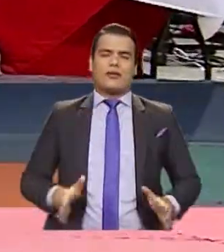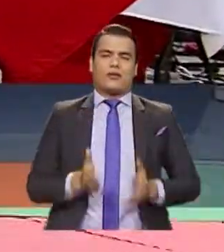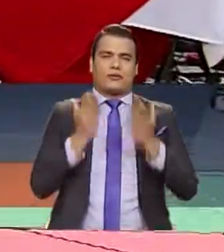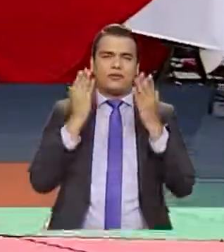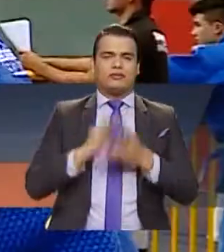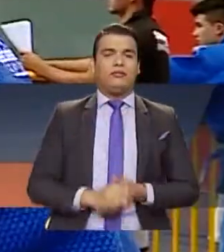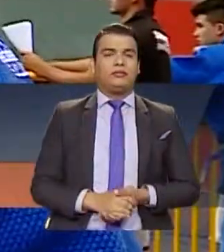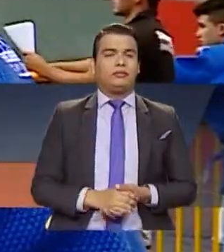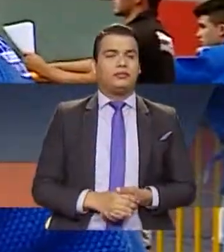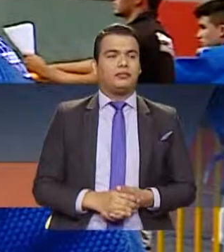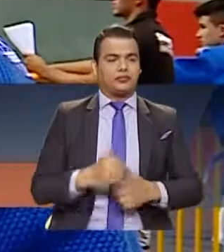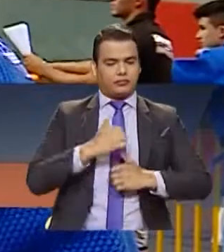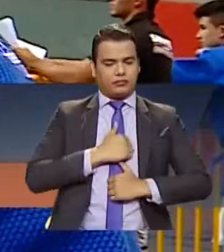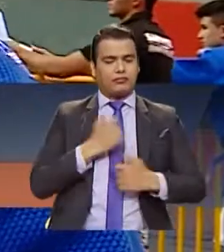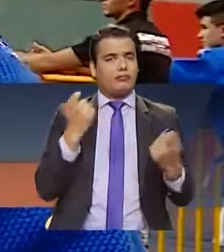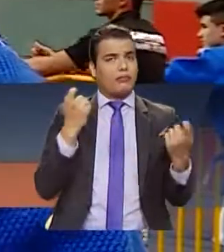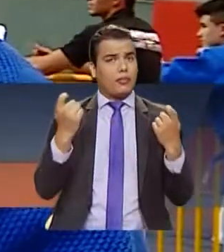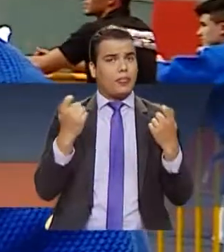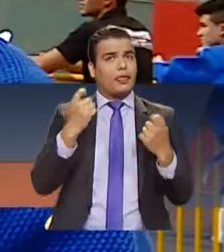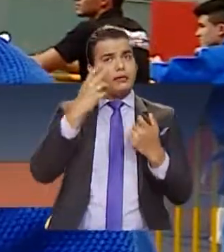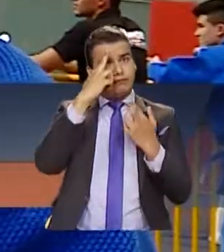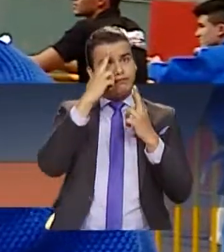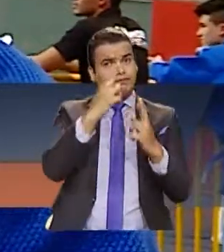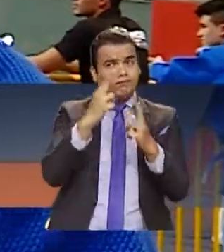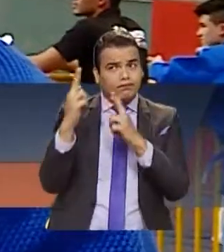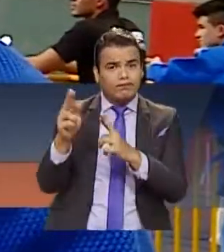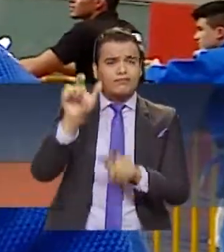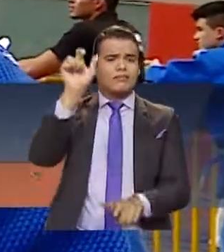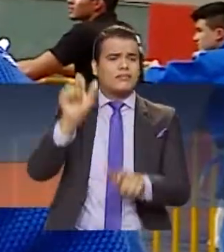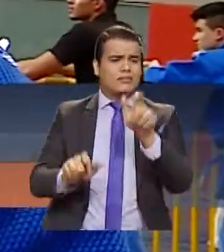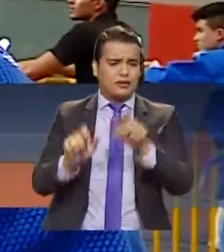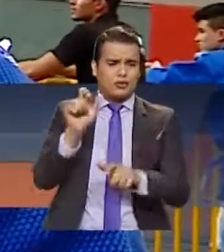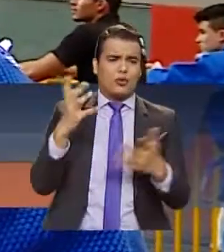persona. Autocontrol, mucho respeto hacia los demás,